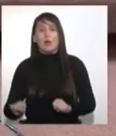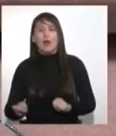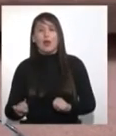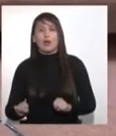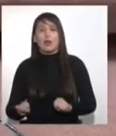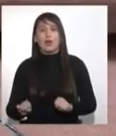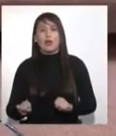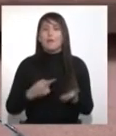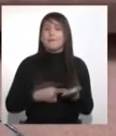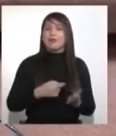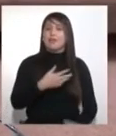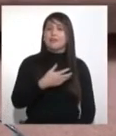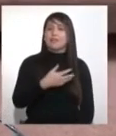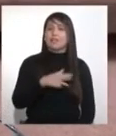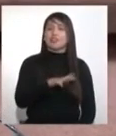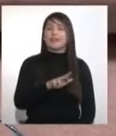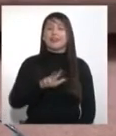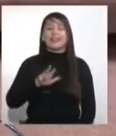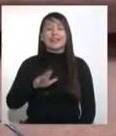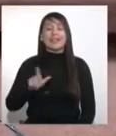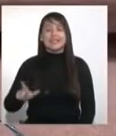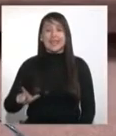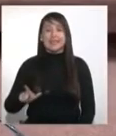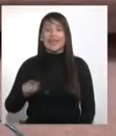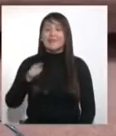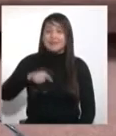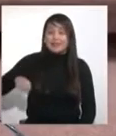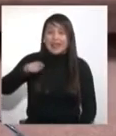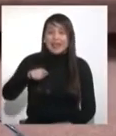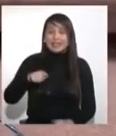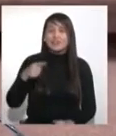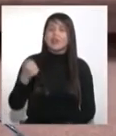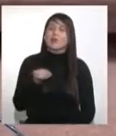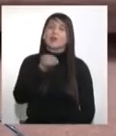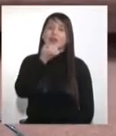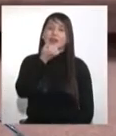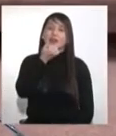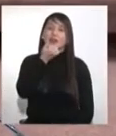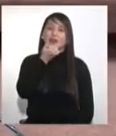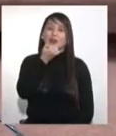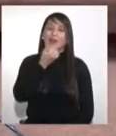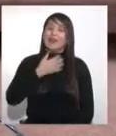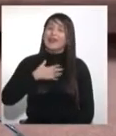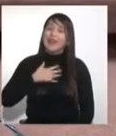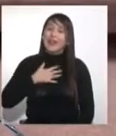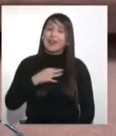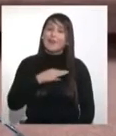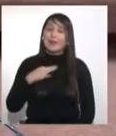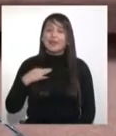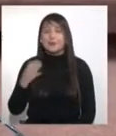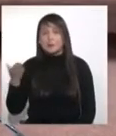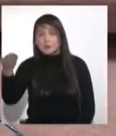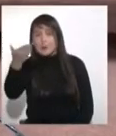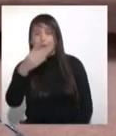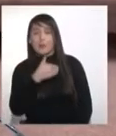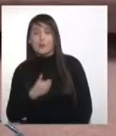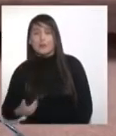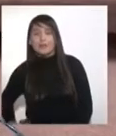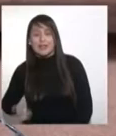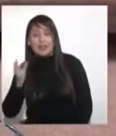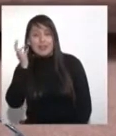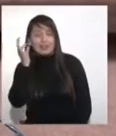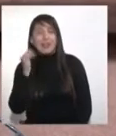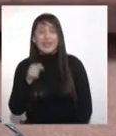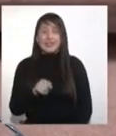congreso en 1997. Es un error, querido ministro, por su intermedio presidenta, y esto